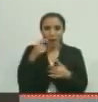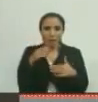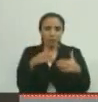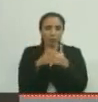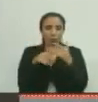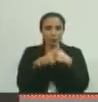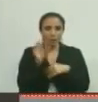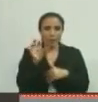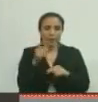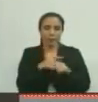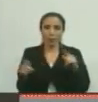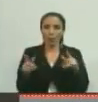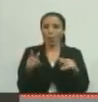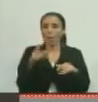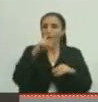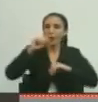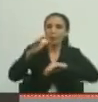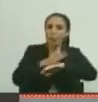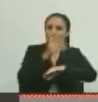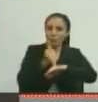tensión. Esto lo dice el periódico.